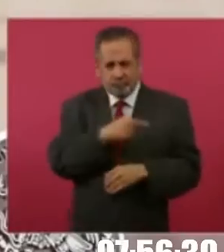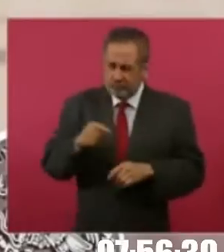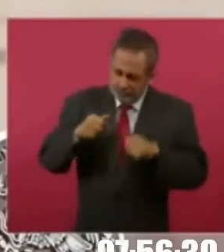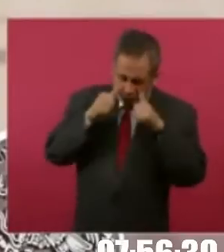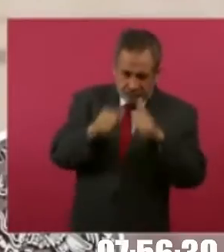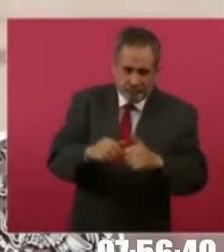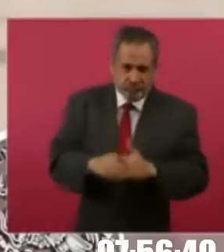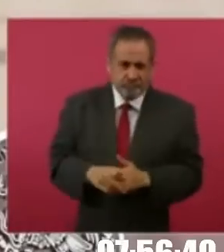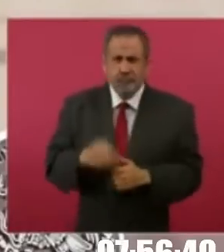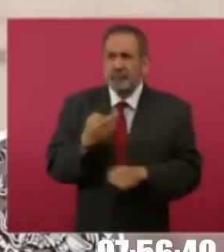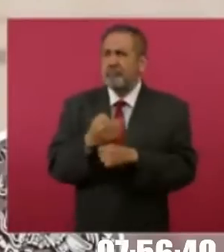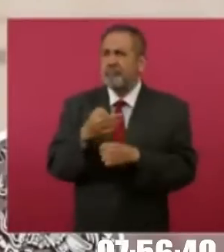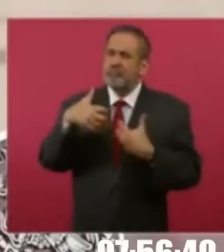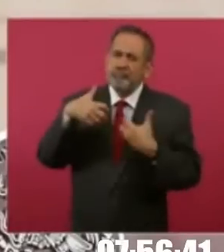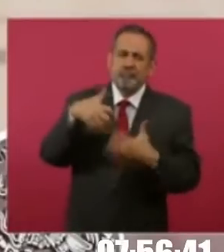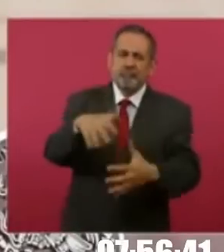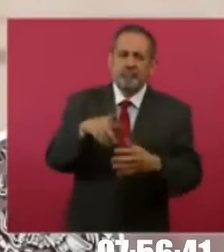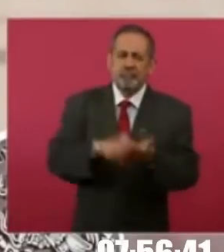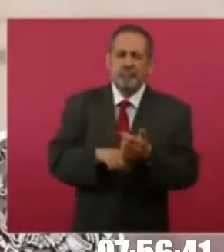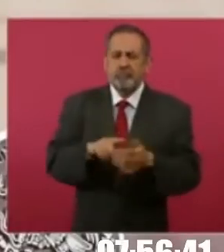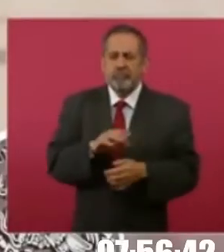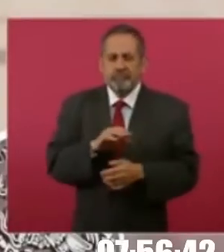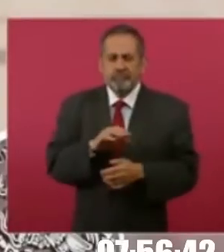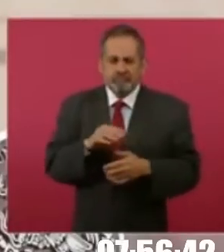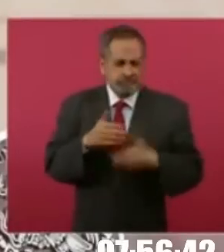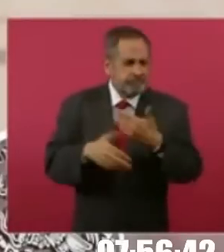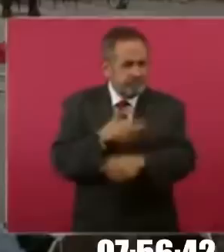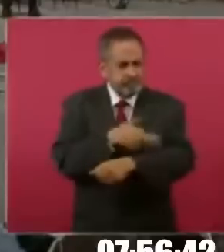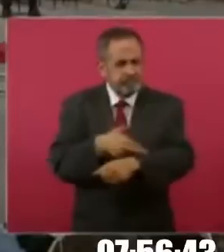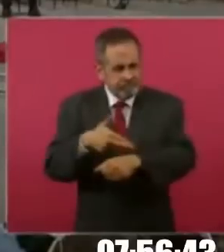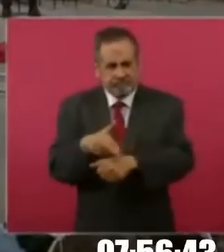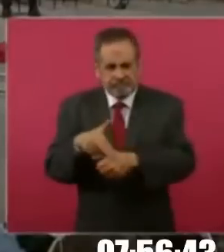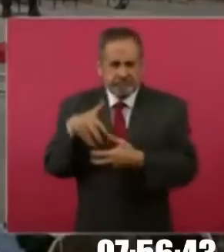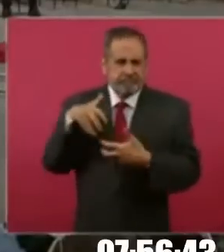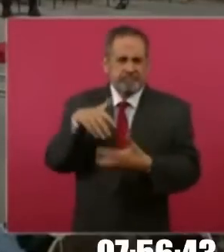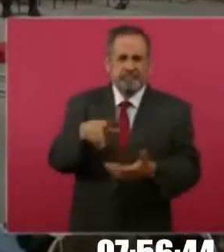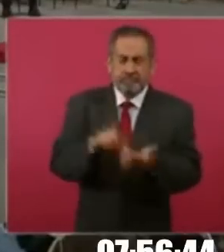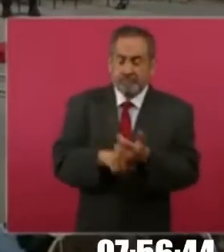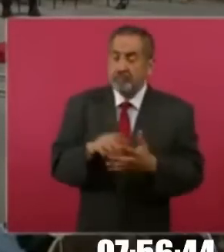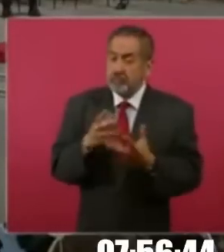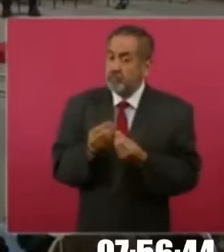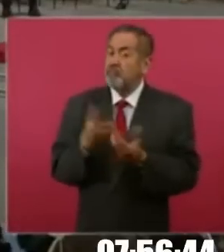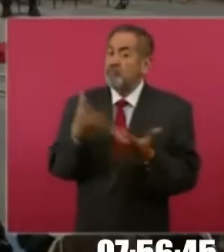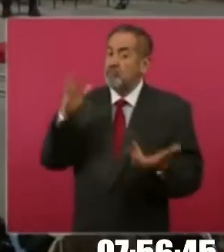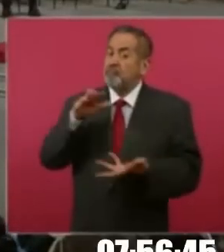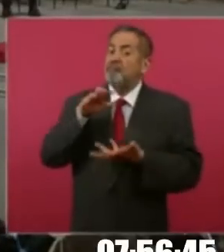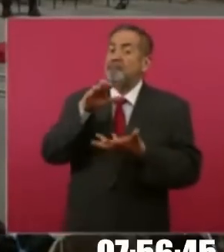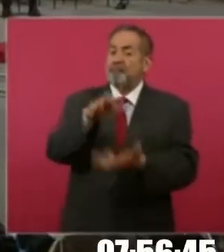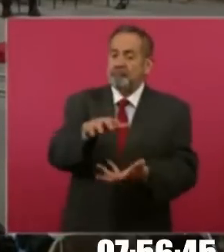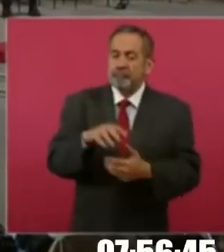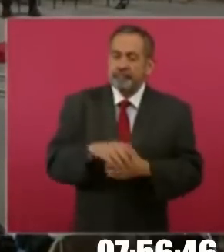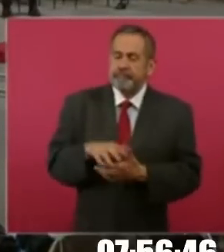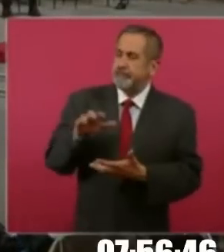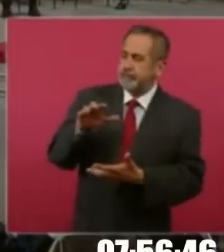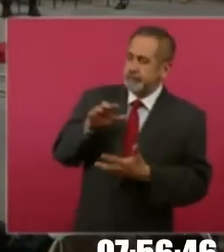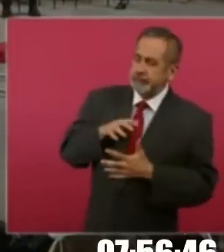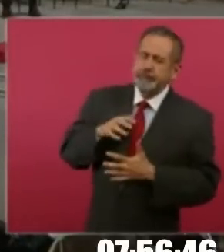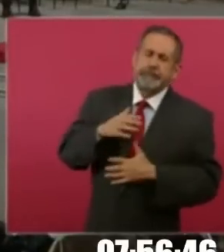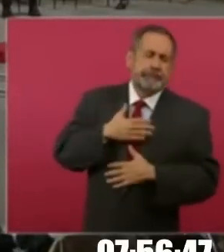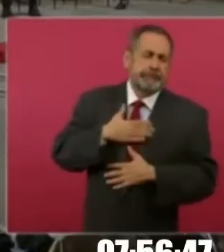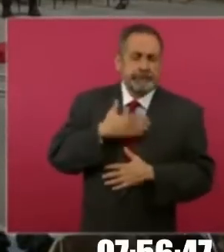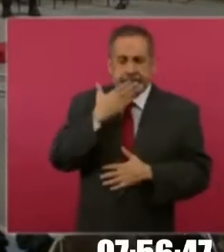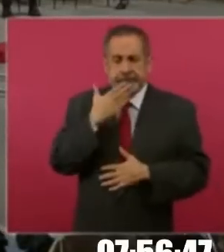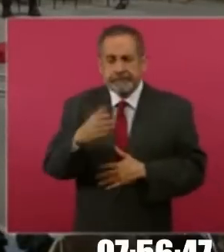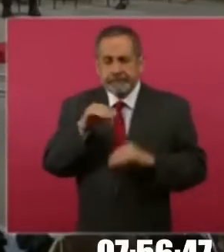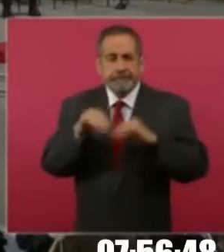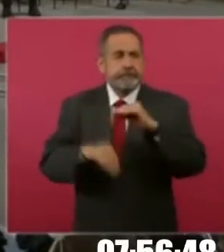hay una inversión en proceso grande que ya ha venido beneficiando